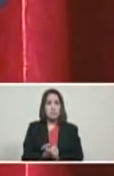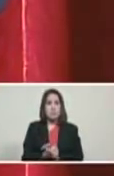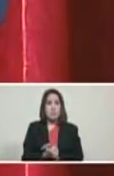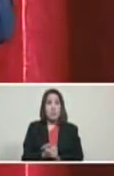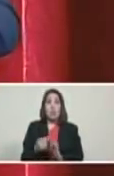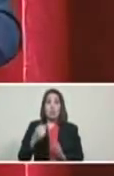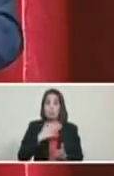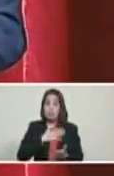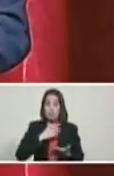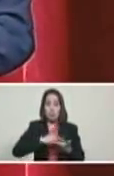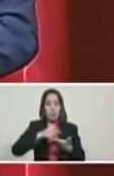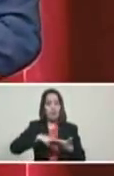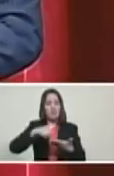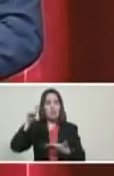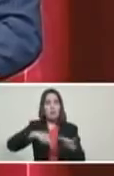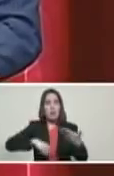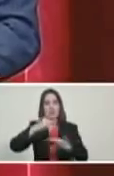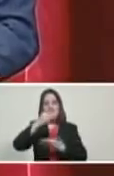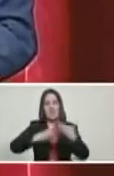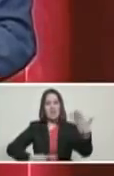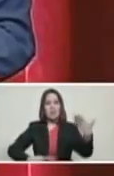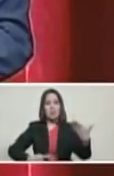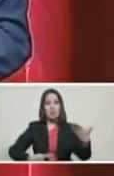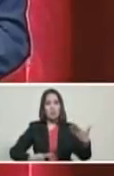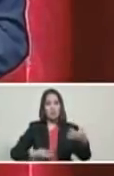a firmar el decreto